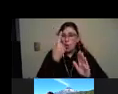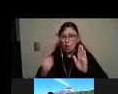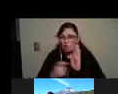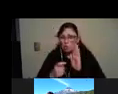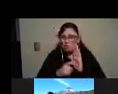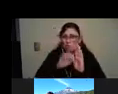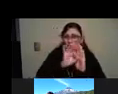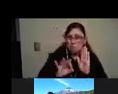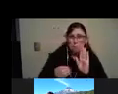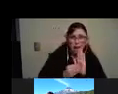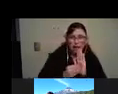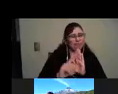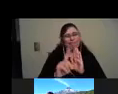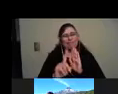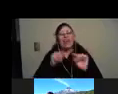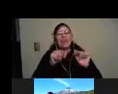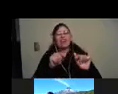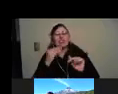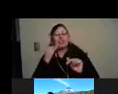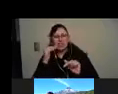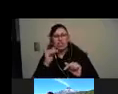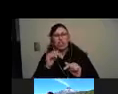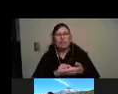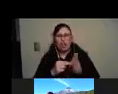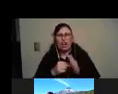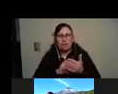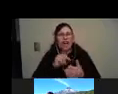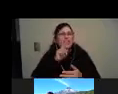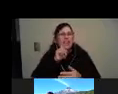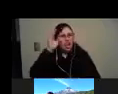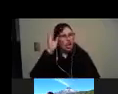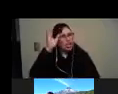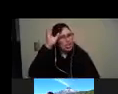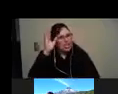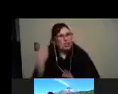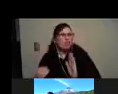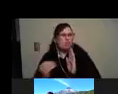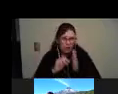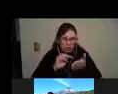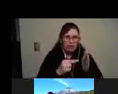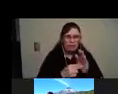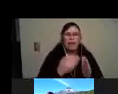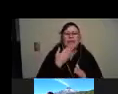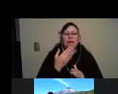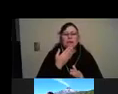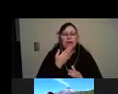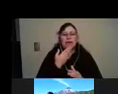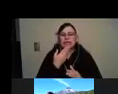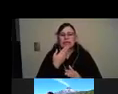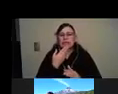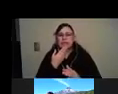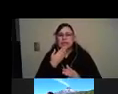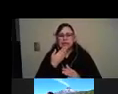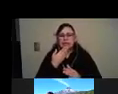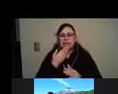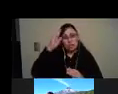Y que muchas veces son niños con alto compromiso motor y cognitivo porque hablamos de una PC mixta cuando hay probablemente afecciones